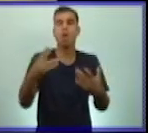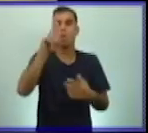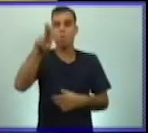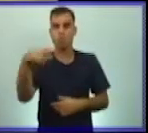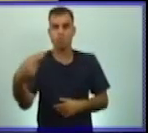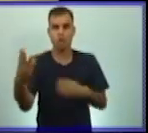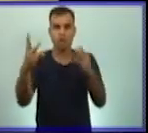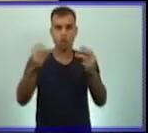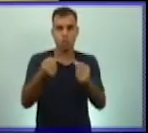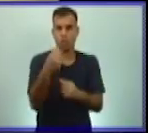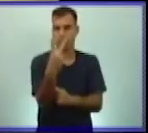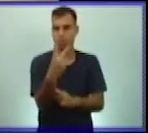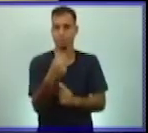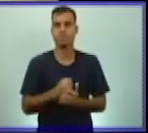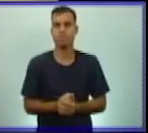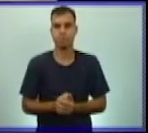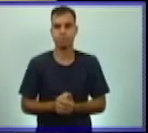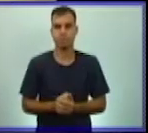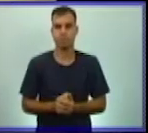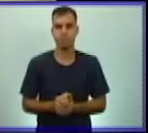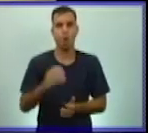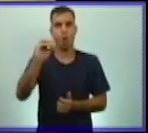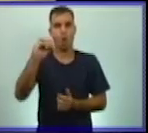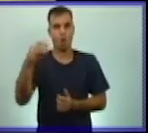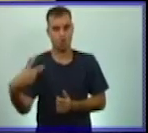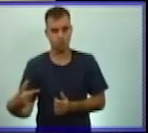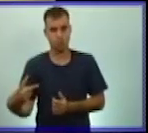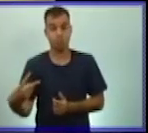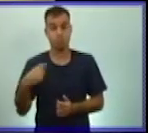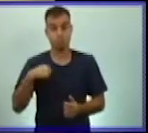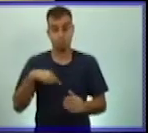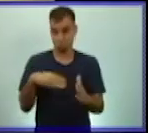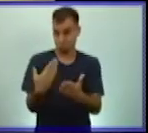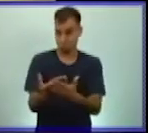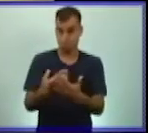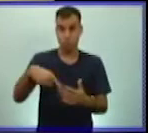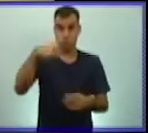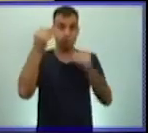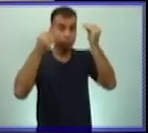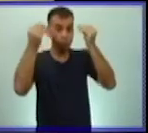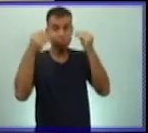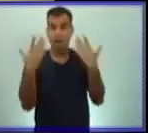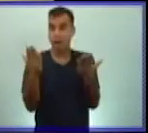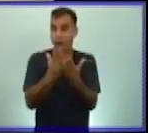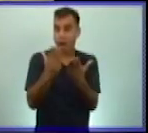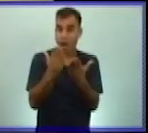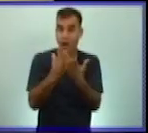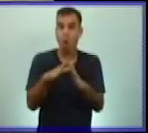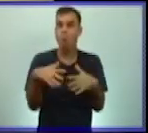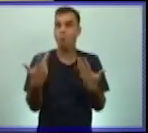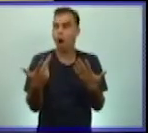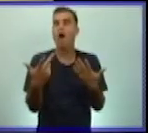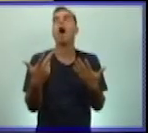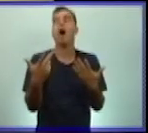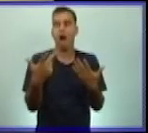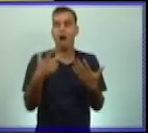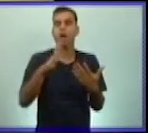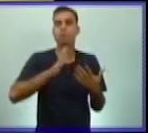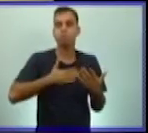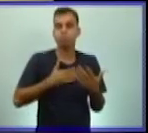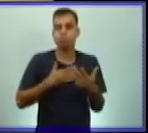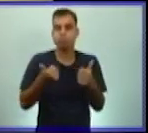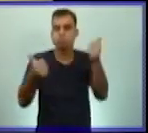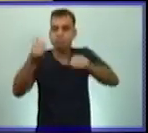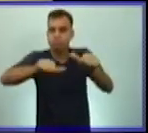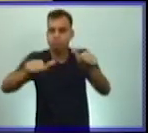2, el dioxígeno. Y les propongo entonces analizar cuáles son las propiedades químicas de esta sustancia.